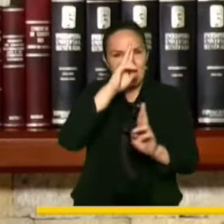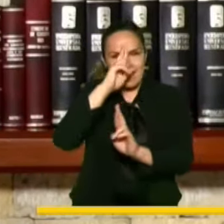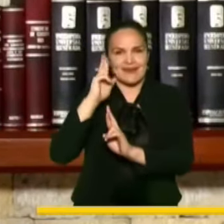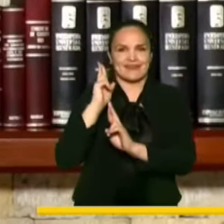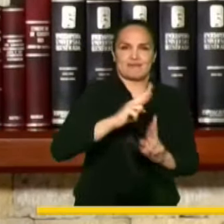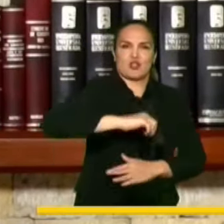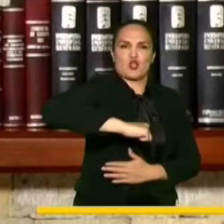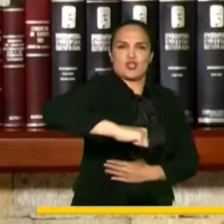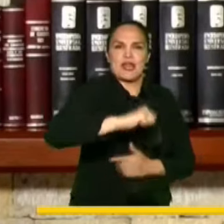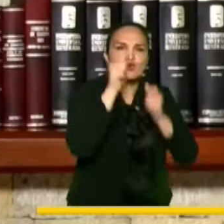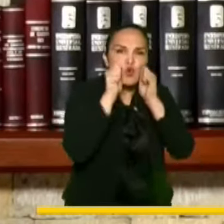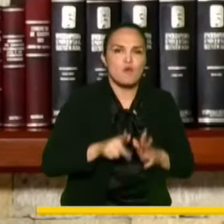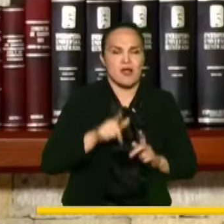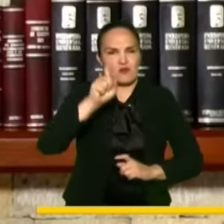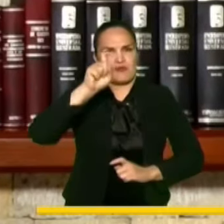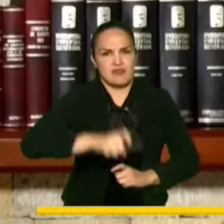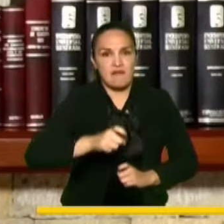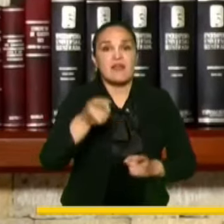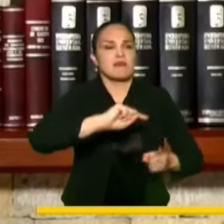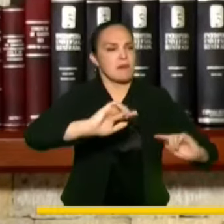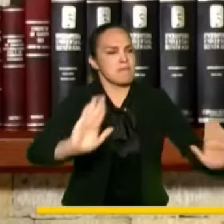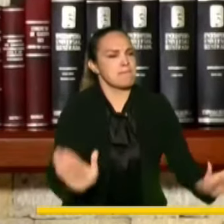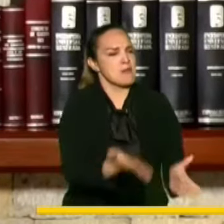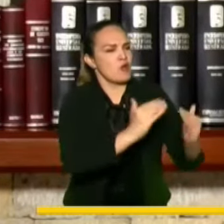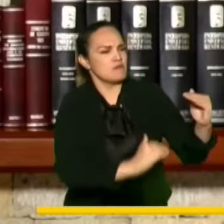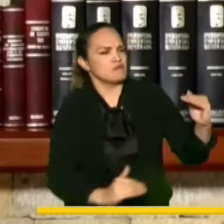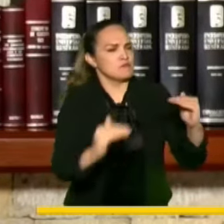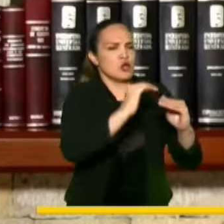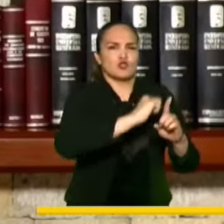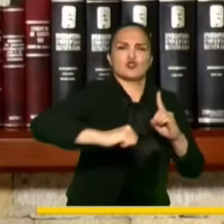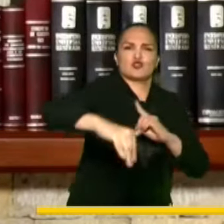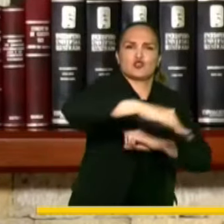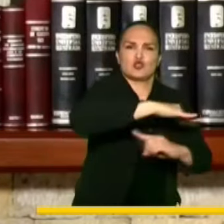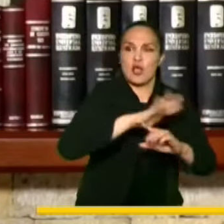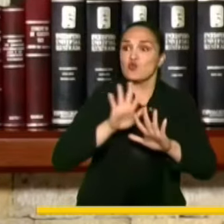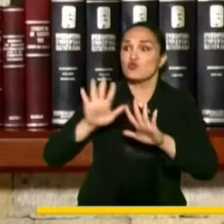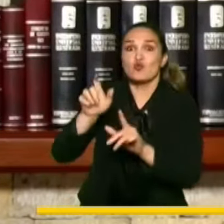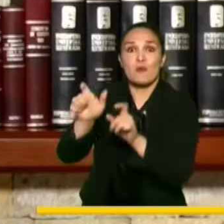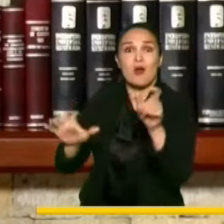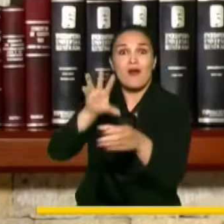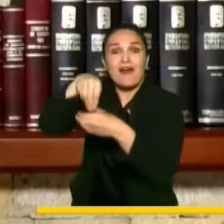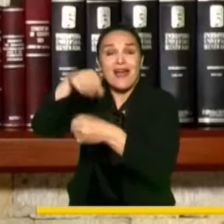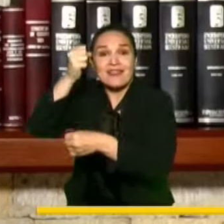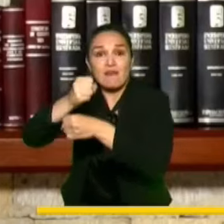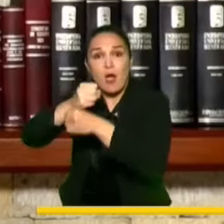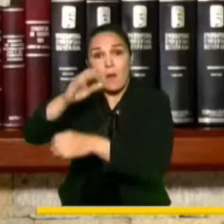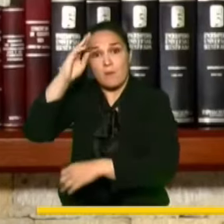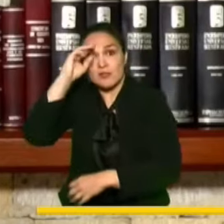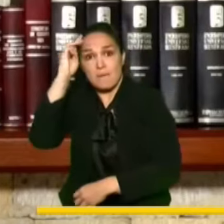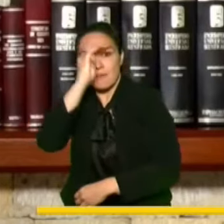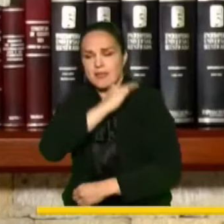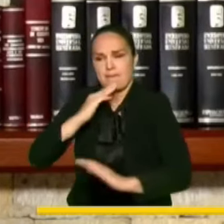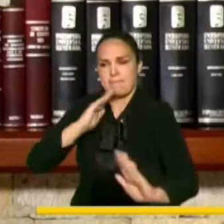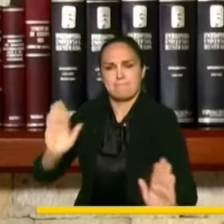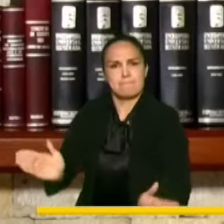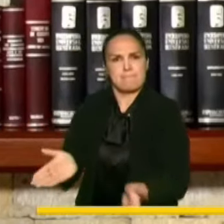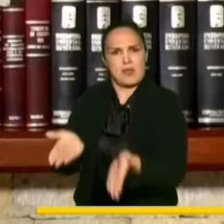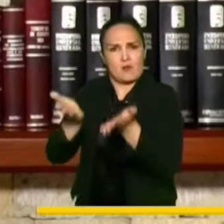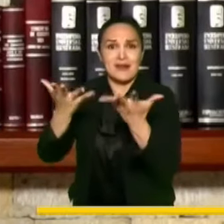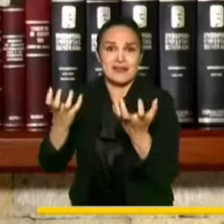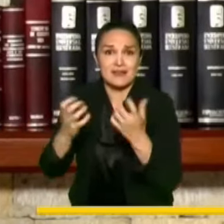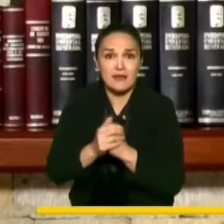humanos y mayor bienestar social y familiar de sus integrantes. Secciones del Estado se prestan